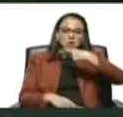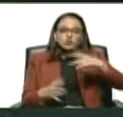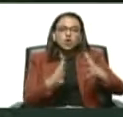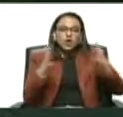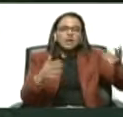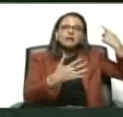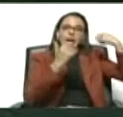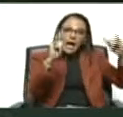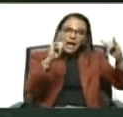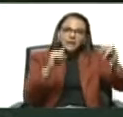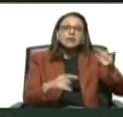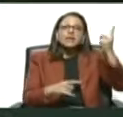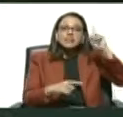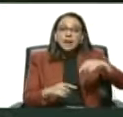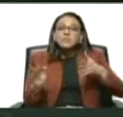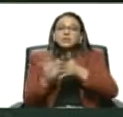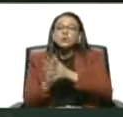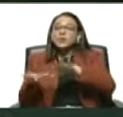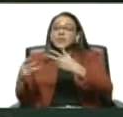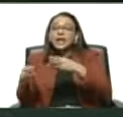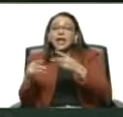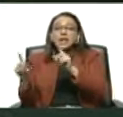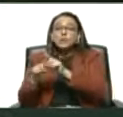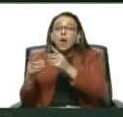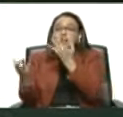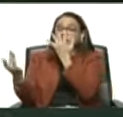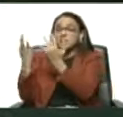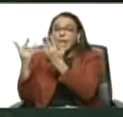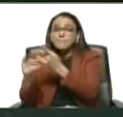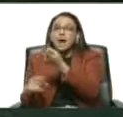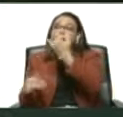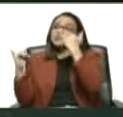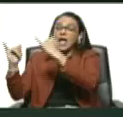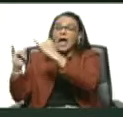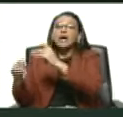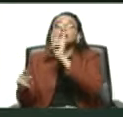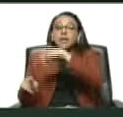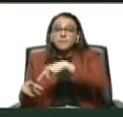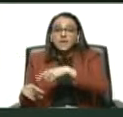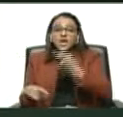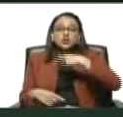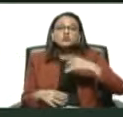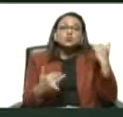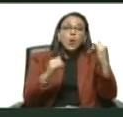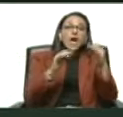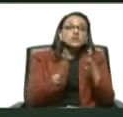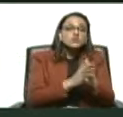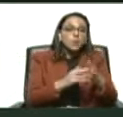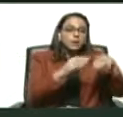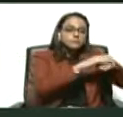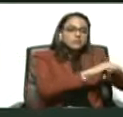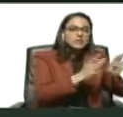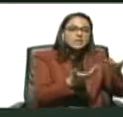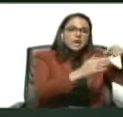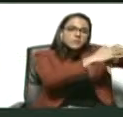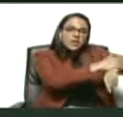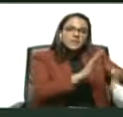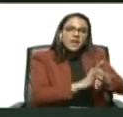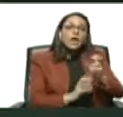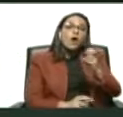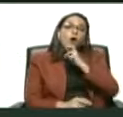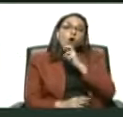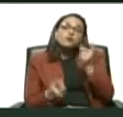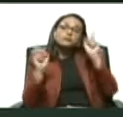de diamante, la cuarta reserva mundial de oro, está también con